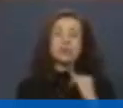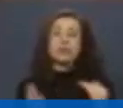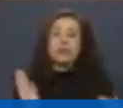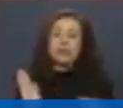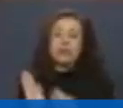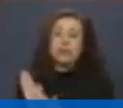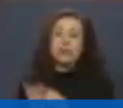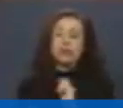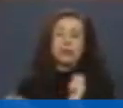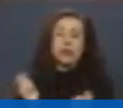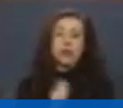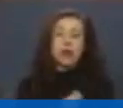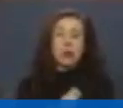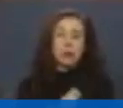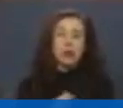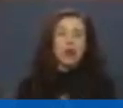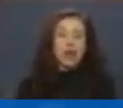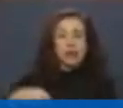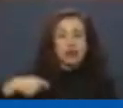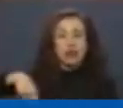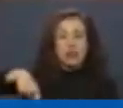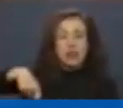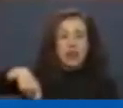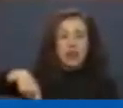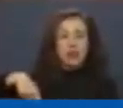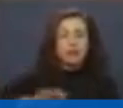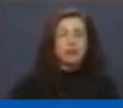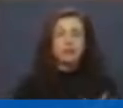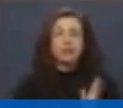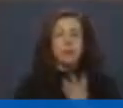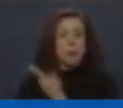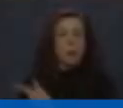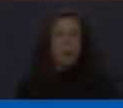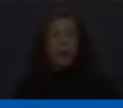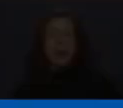modificaciones emanadas desde el Senado. He dicho, señor presidente, muchas gracias.